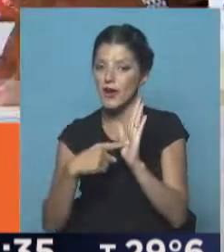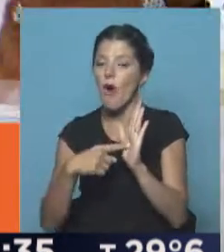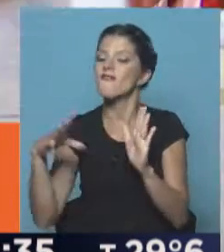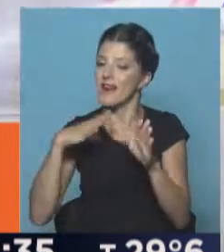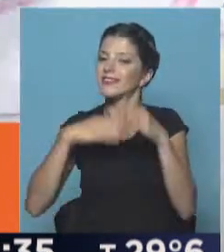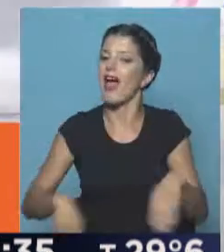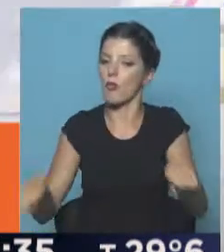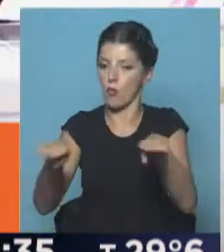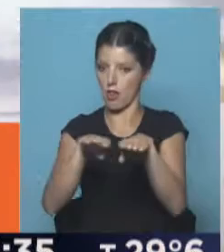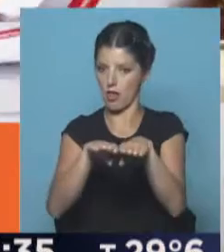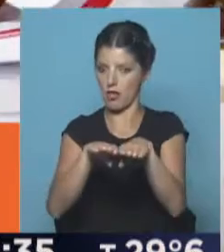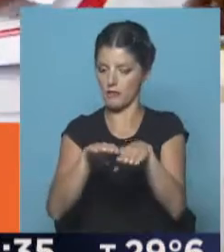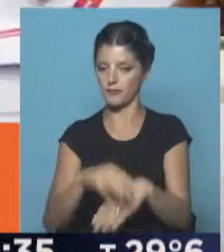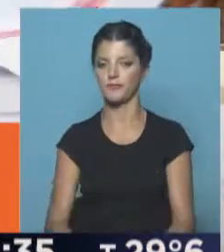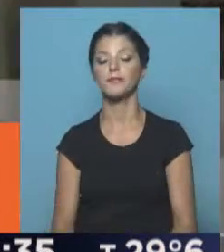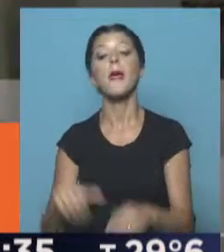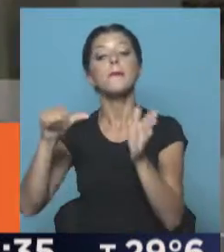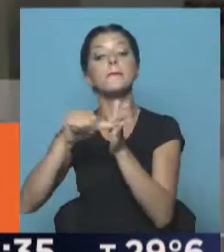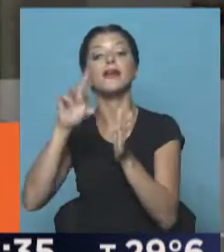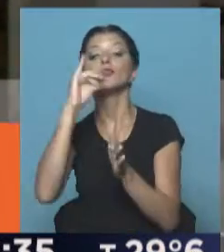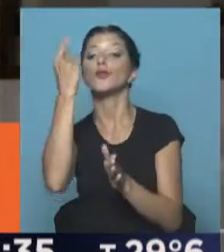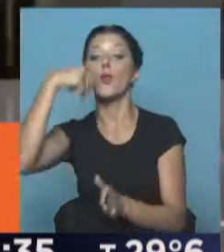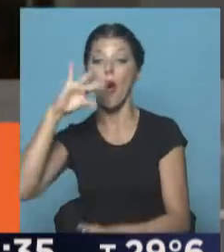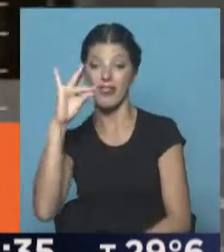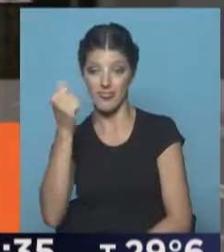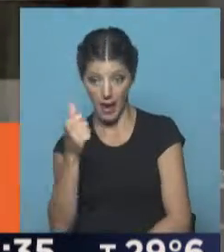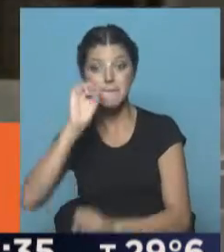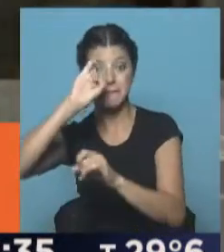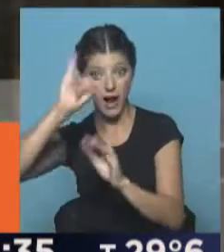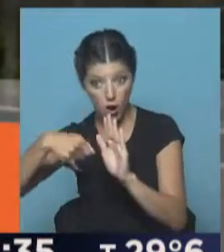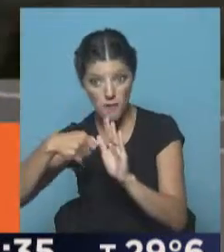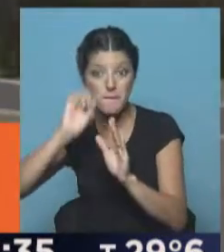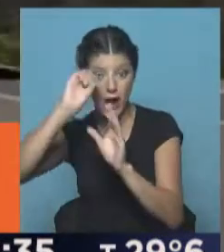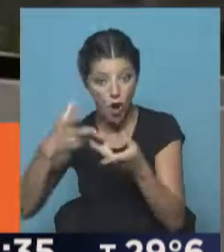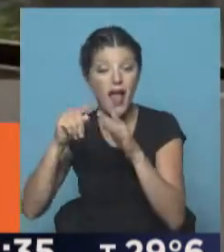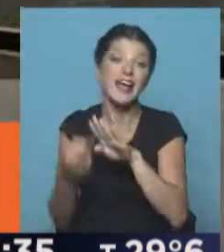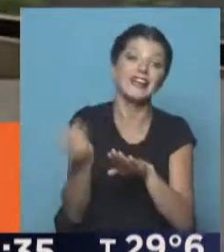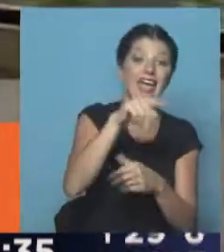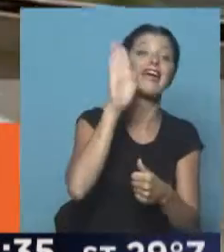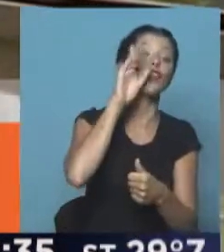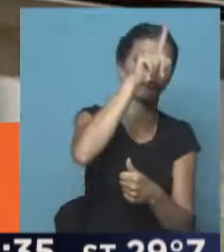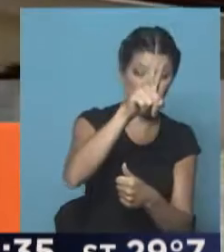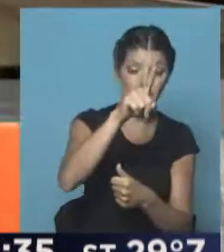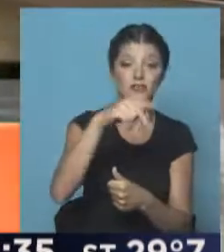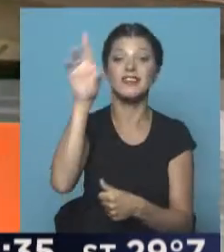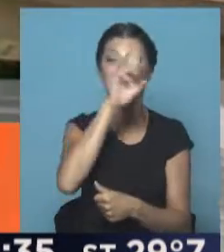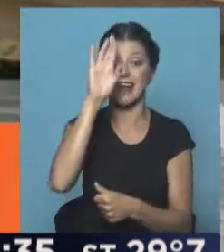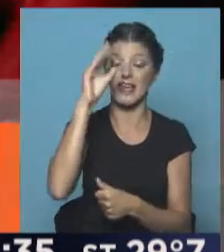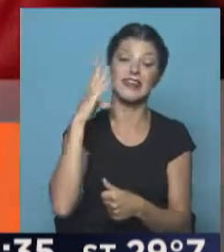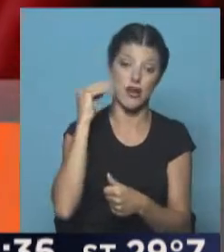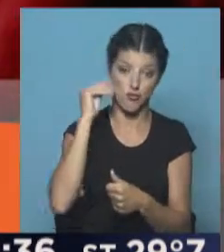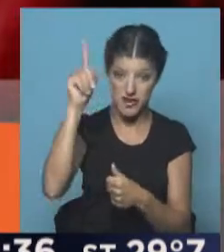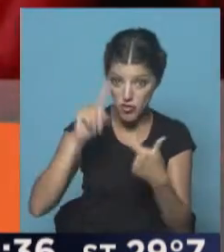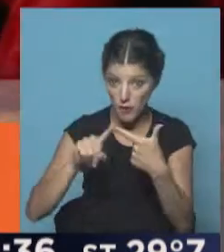equitativa. Ruanda supera incluso a Estados Unidos y al Reino Unido en el índice de brecha global de género,